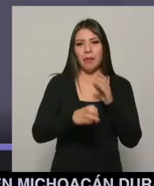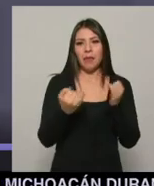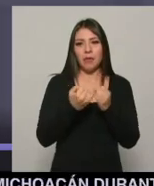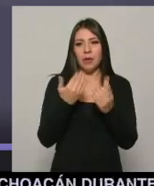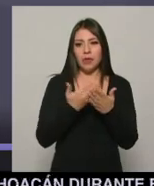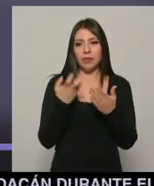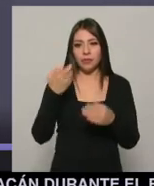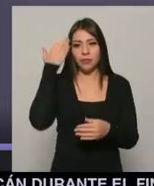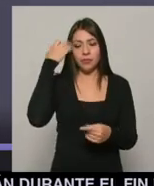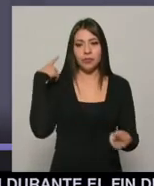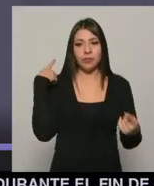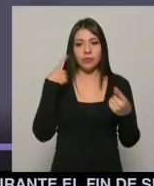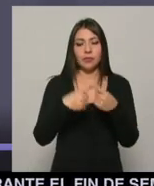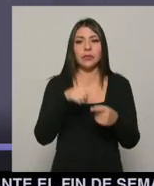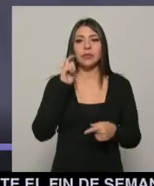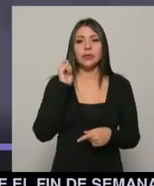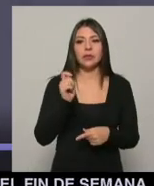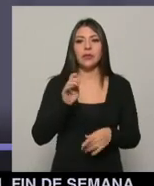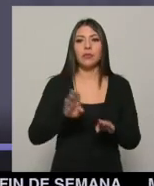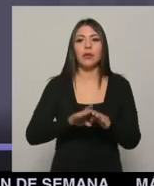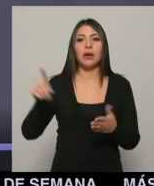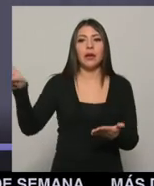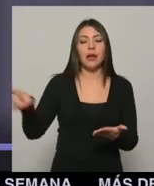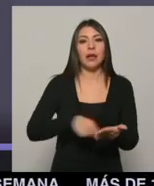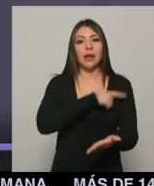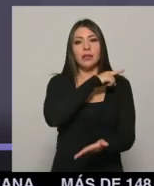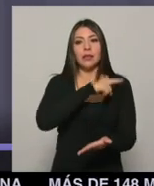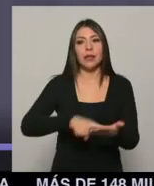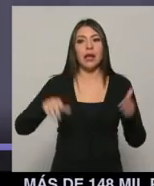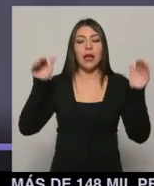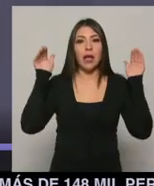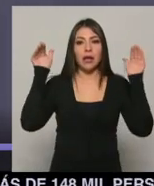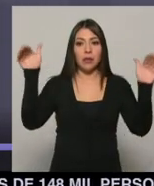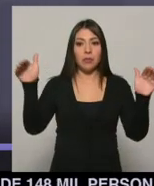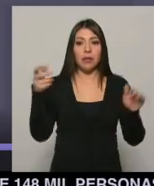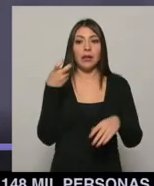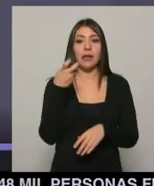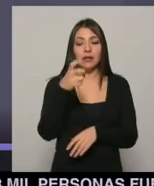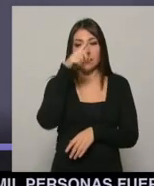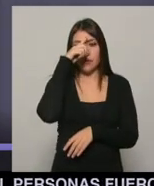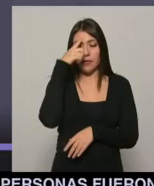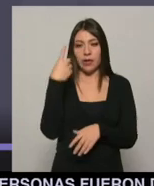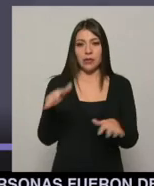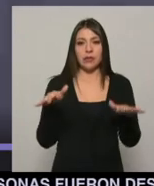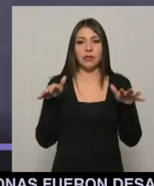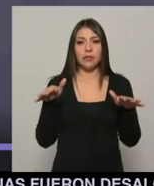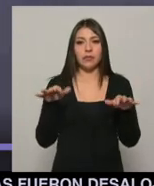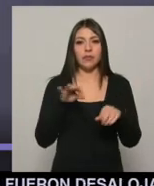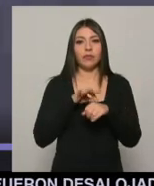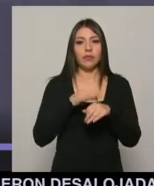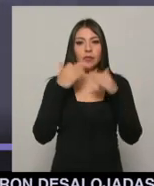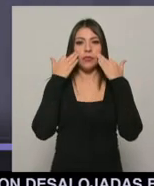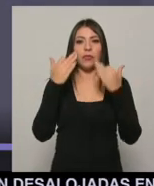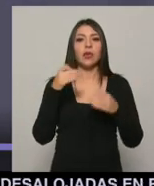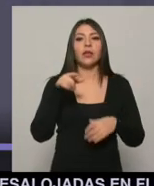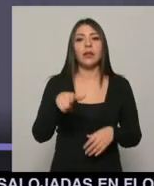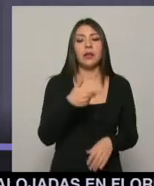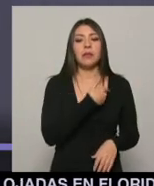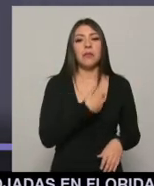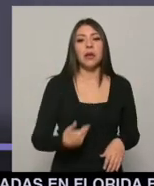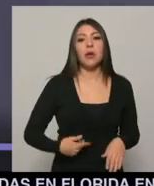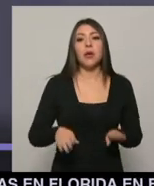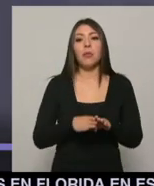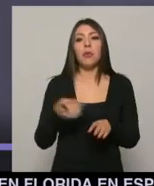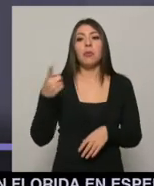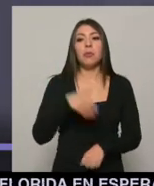de este periodo que haber cancelado el aeropuerto. Es una muestra clara de que el presidente no está sometido a